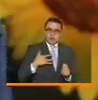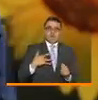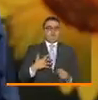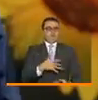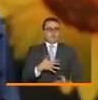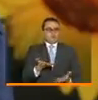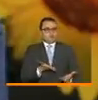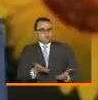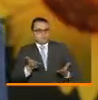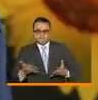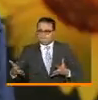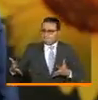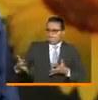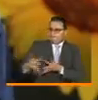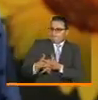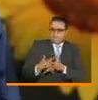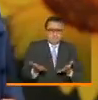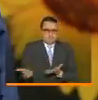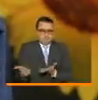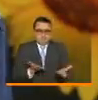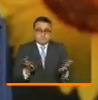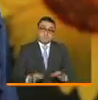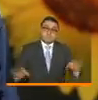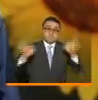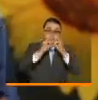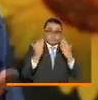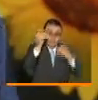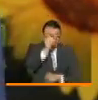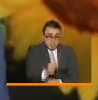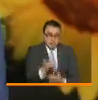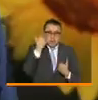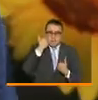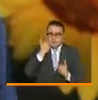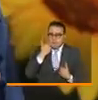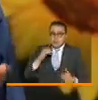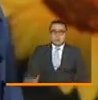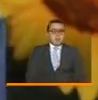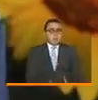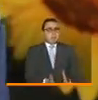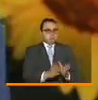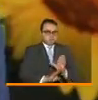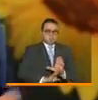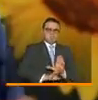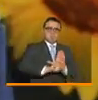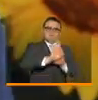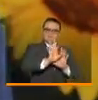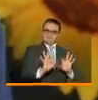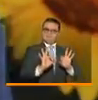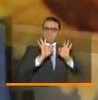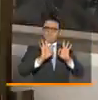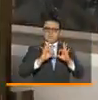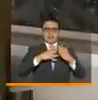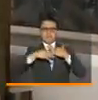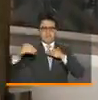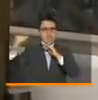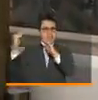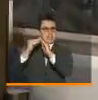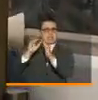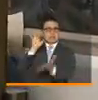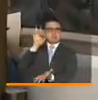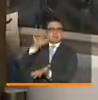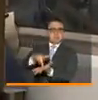es supremamente importante para el beneficio del paciente y para que el paciente salga en condiciones óptimas para su casa y que